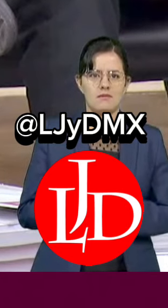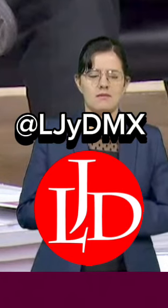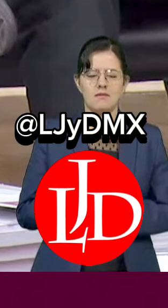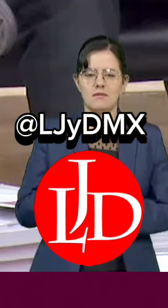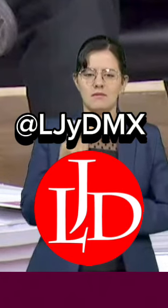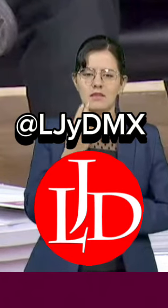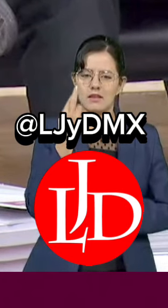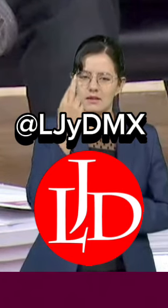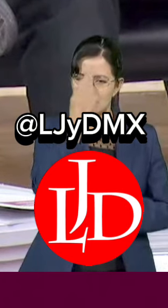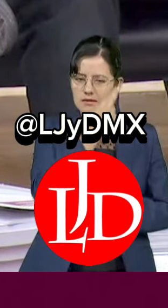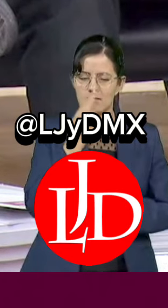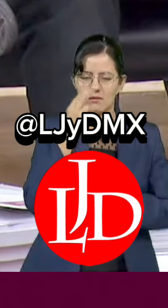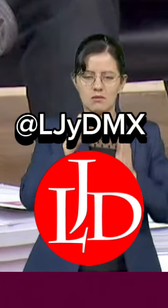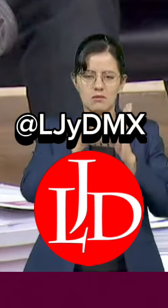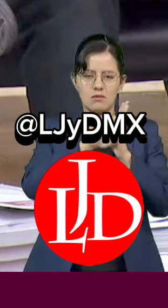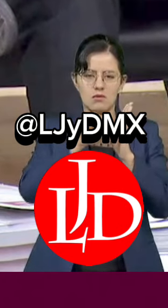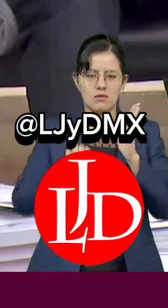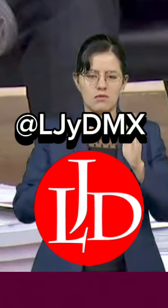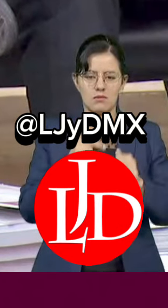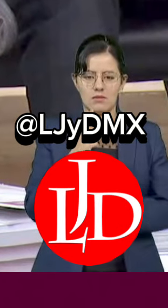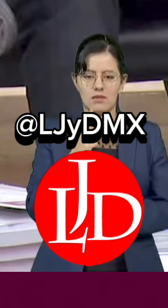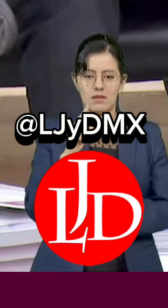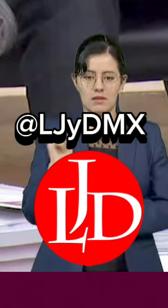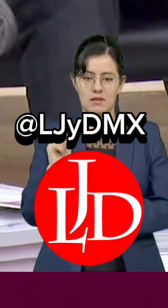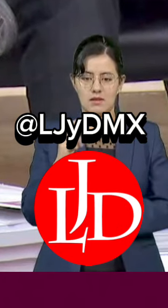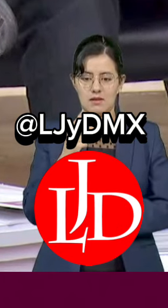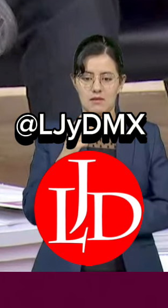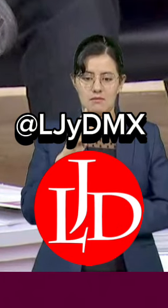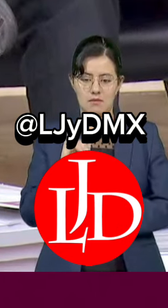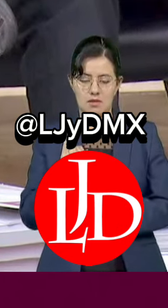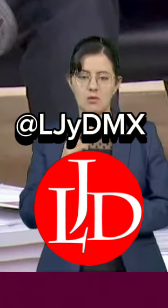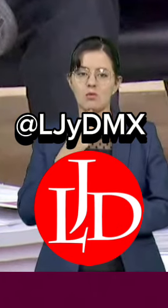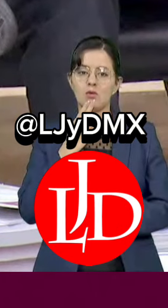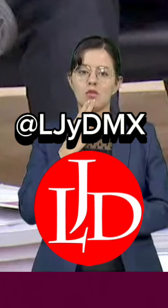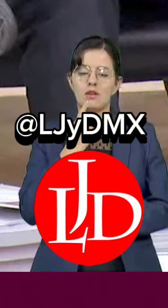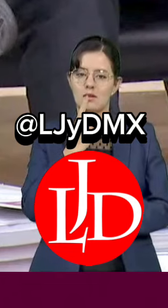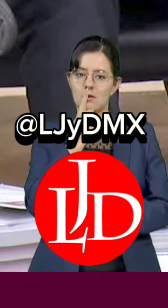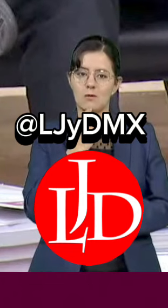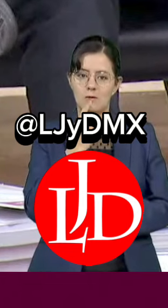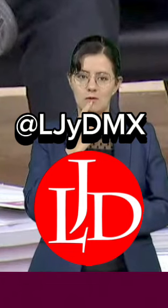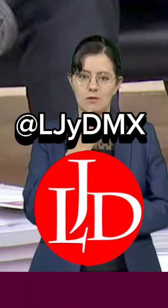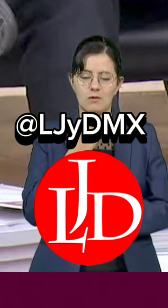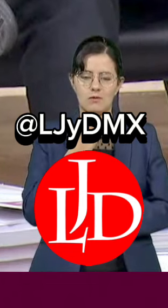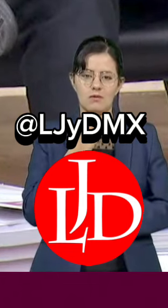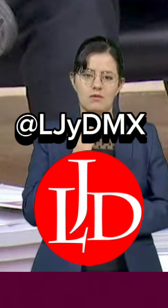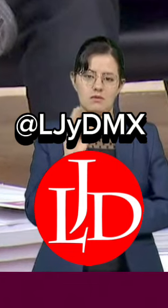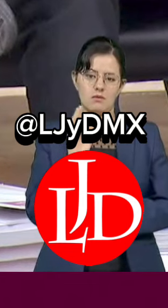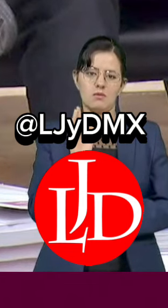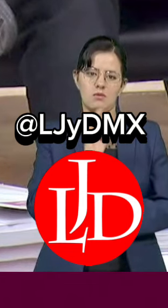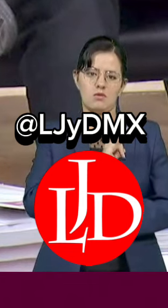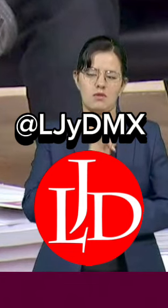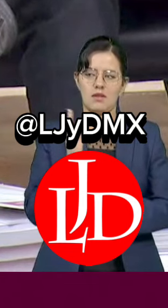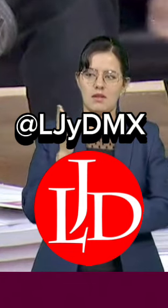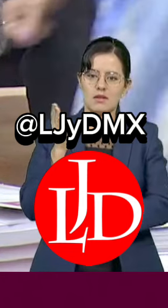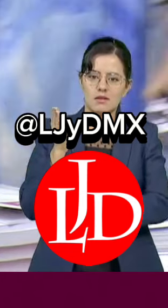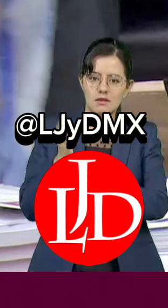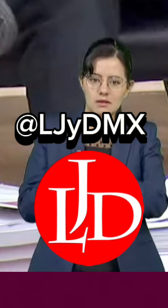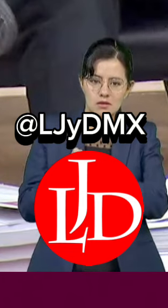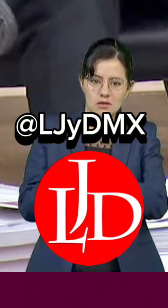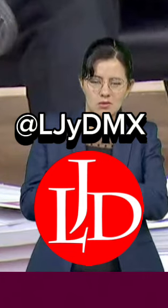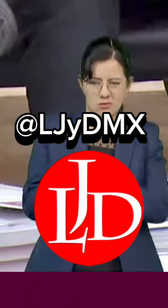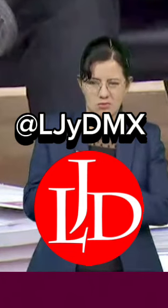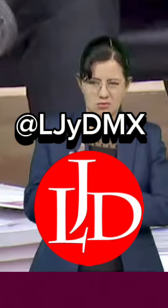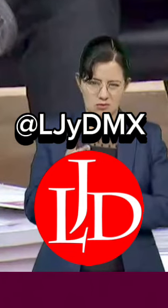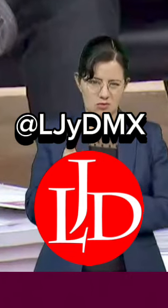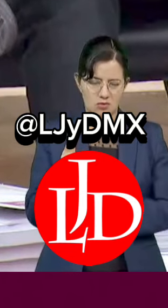revisarse. Por ejemplo, el PT y el PRI usan el rojo y podría sancionarse algún partido u otro